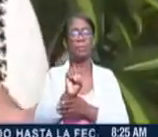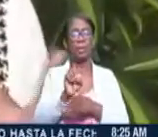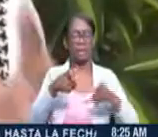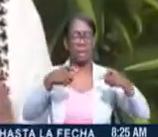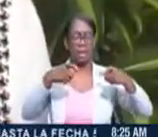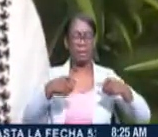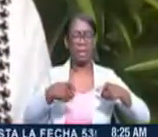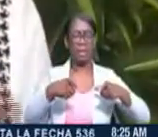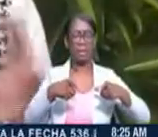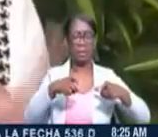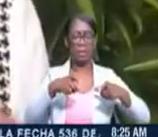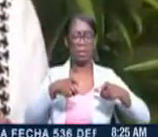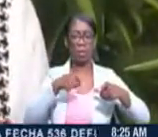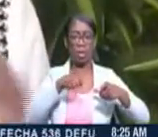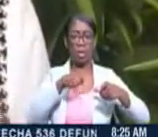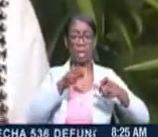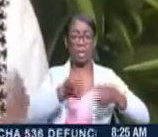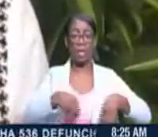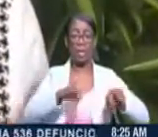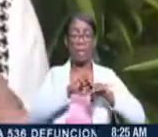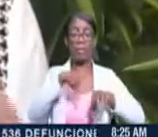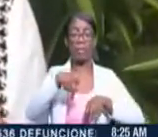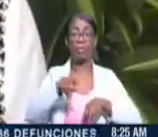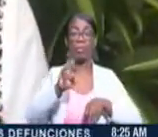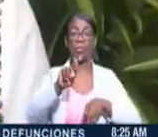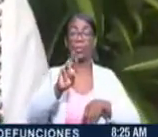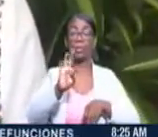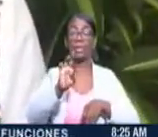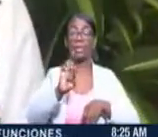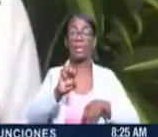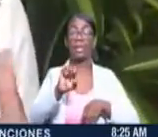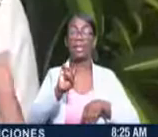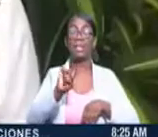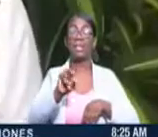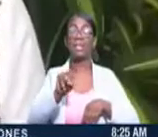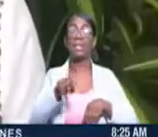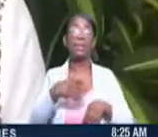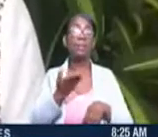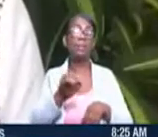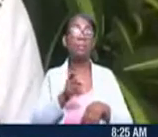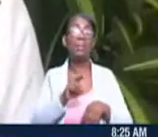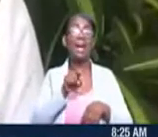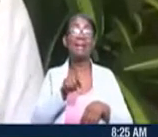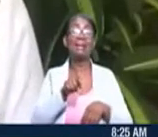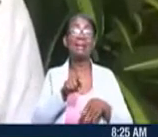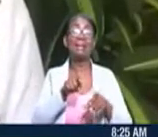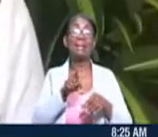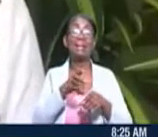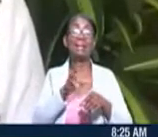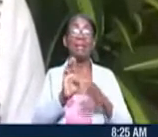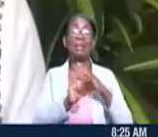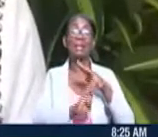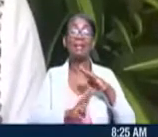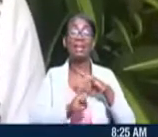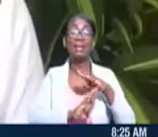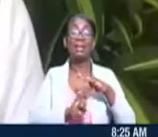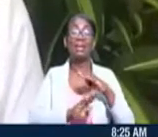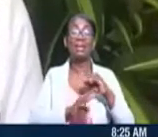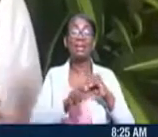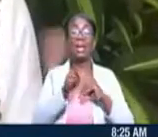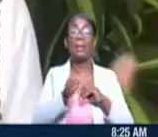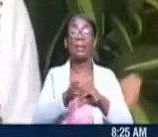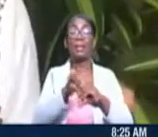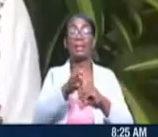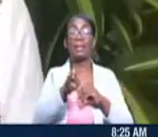principal nuestro de la proteína va a ser el pez, además que el pescado es un producto que podemos consumir